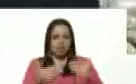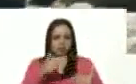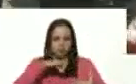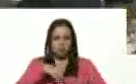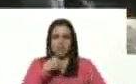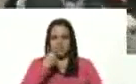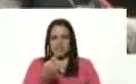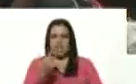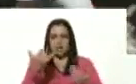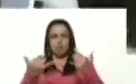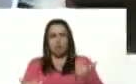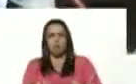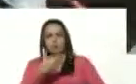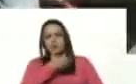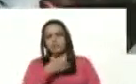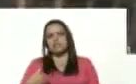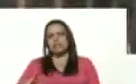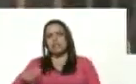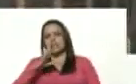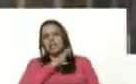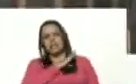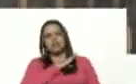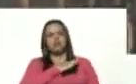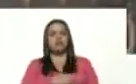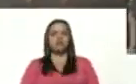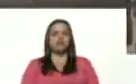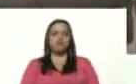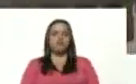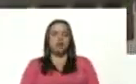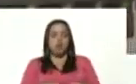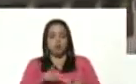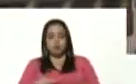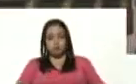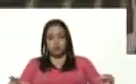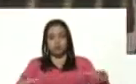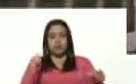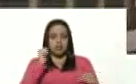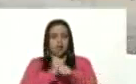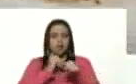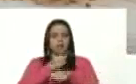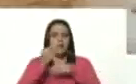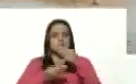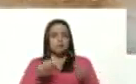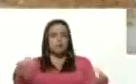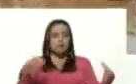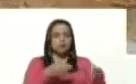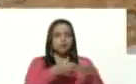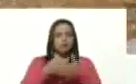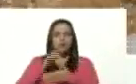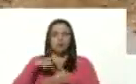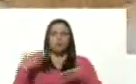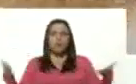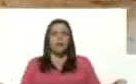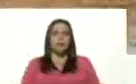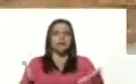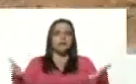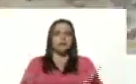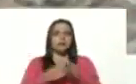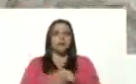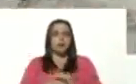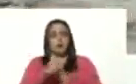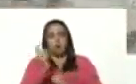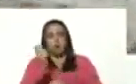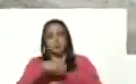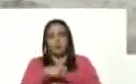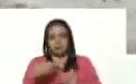que ahora, señor presidente, contamos con una sala de gestión para hacer las reuniones y para poder avanzar. De un mes para acá,